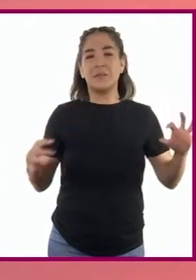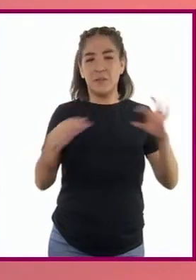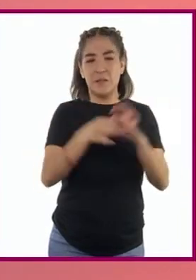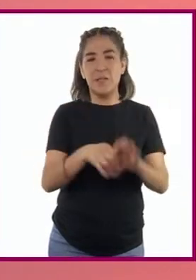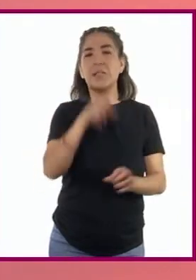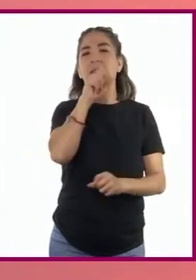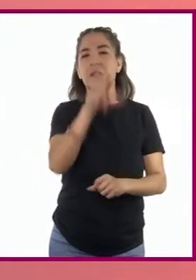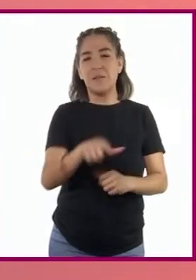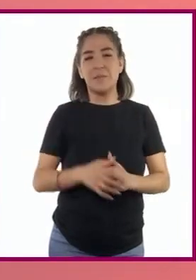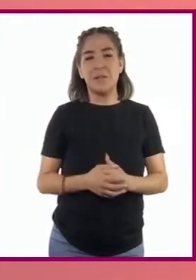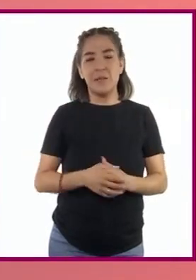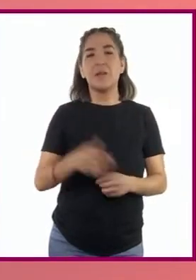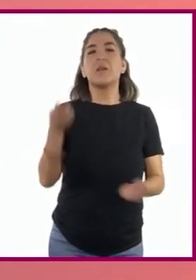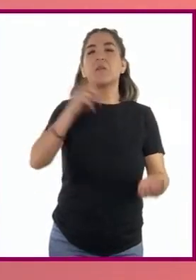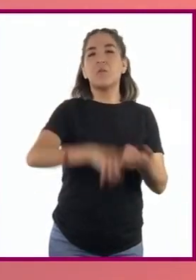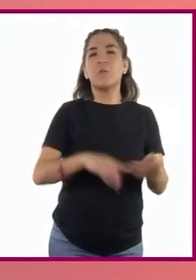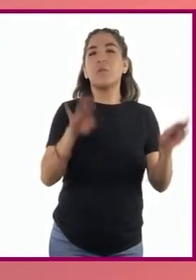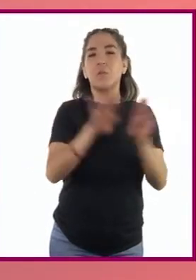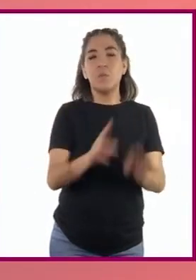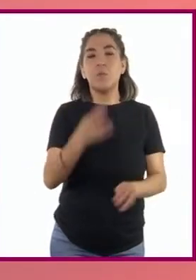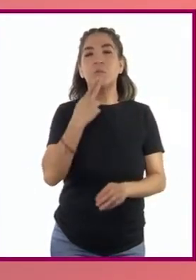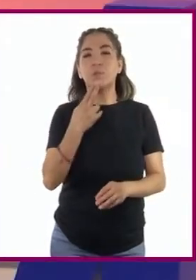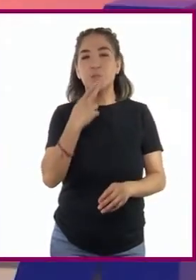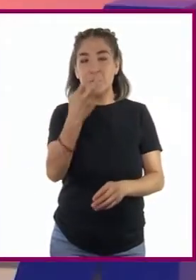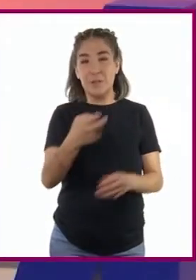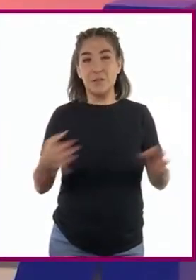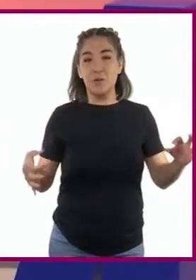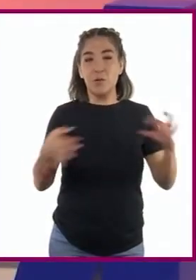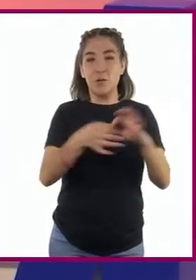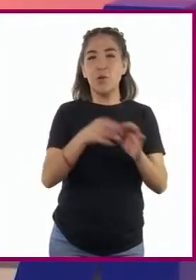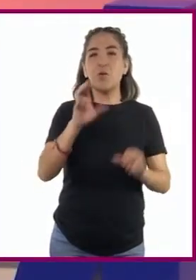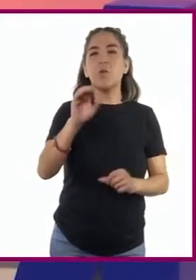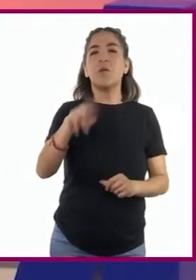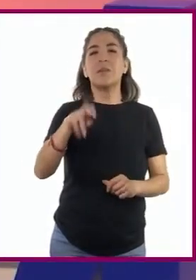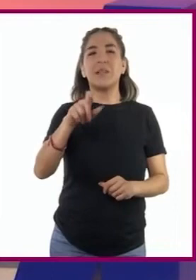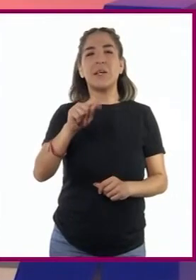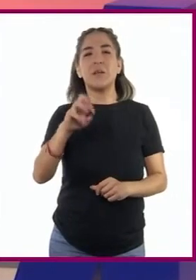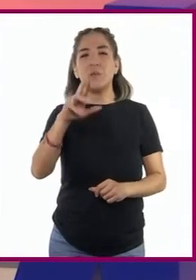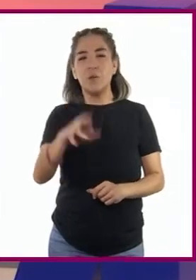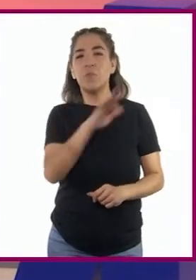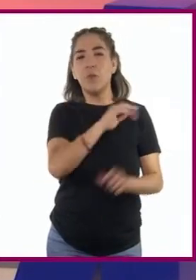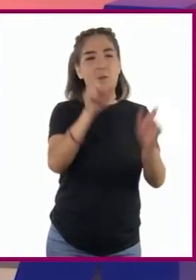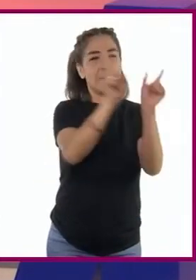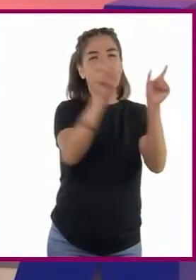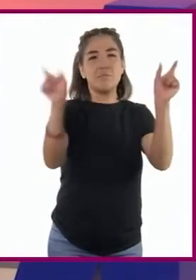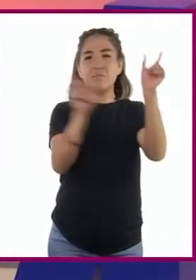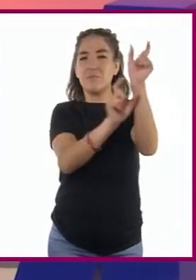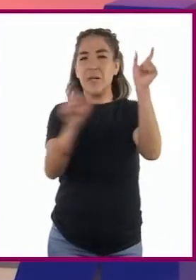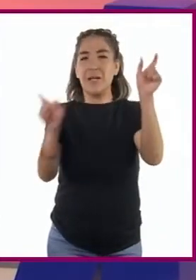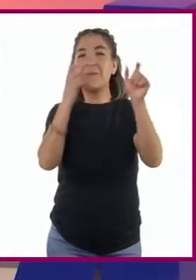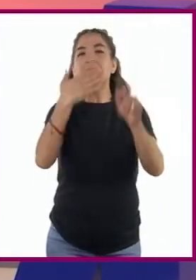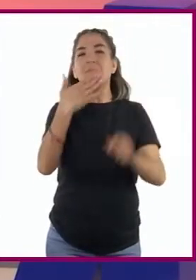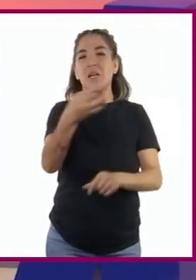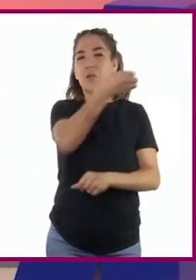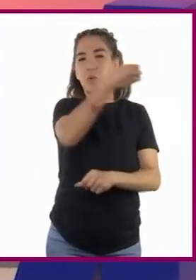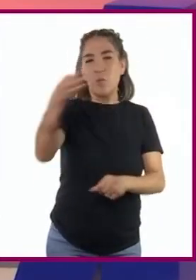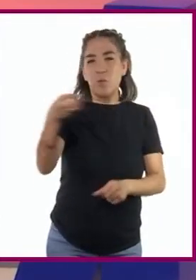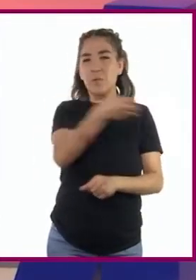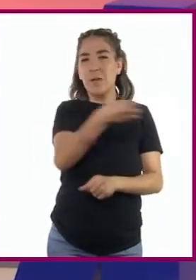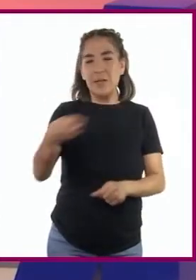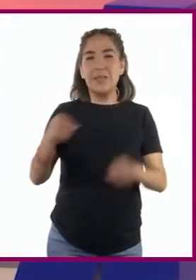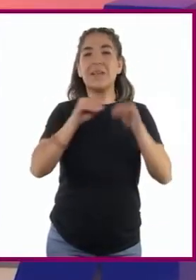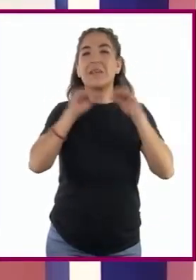Y también es a través del uso de conectores que podemos organizar el texto para que éste sea claro